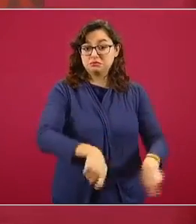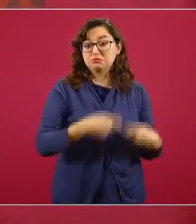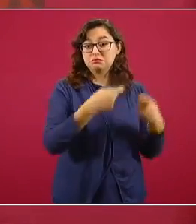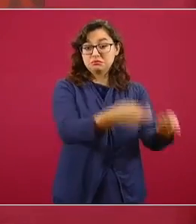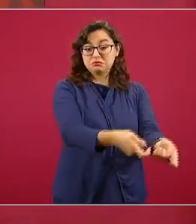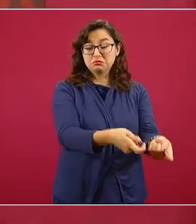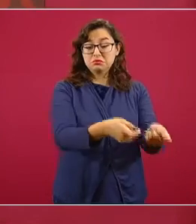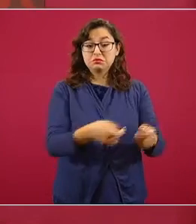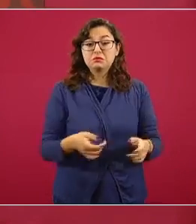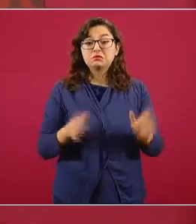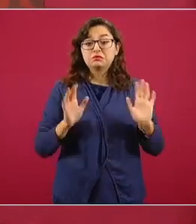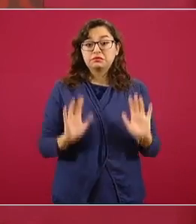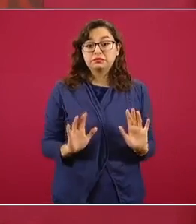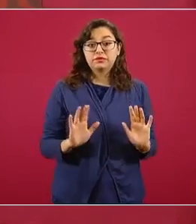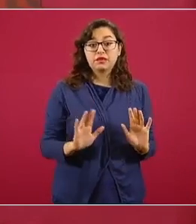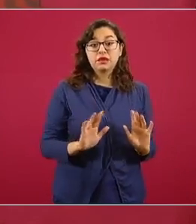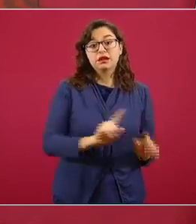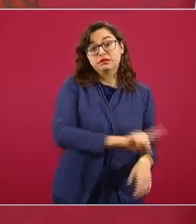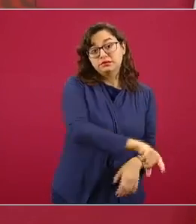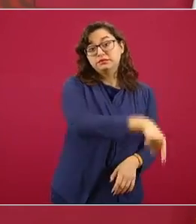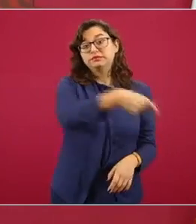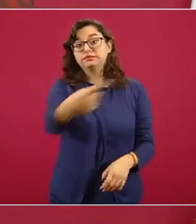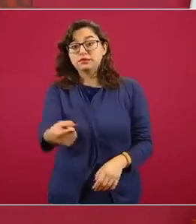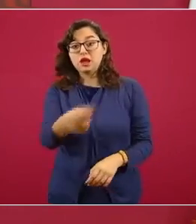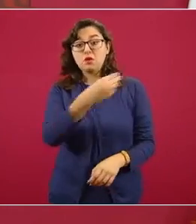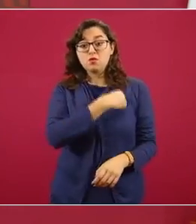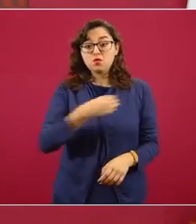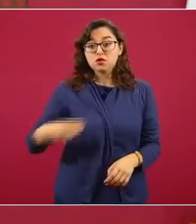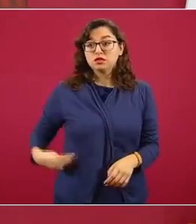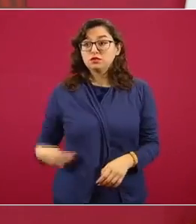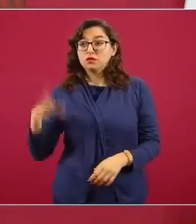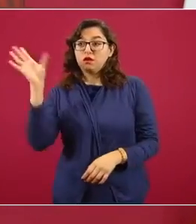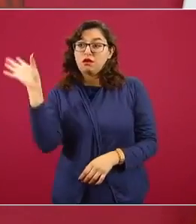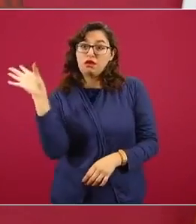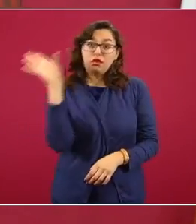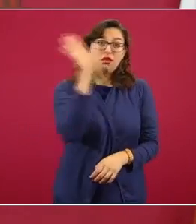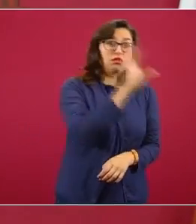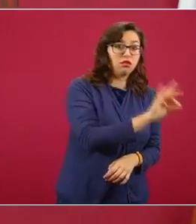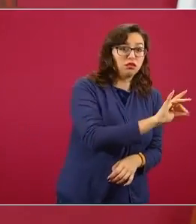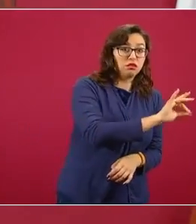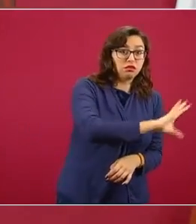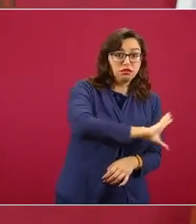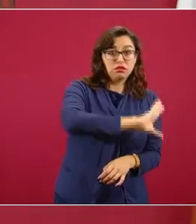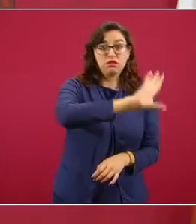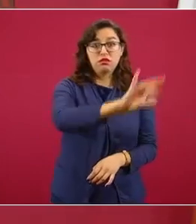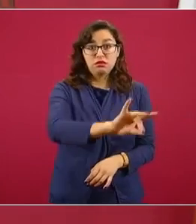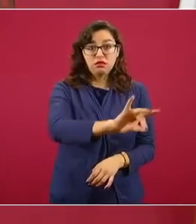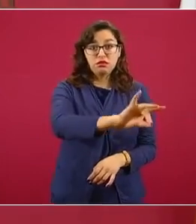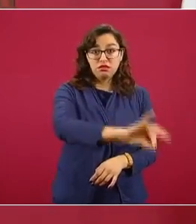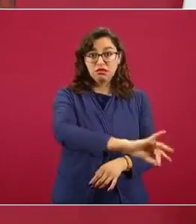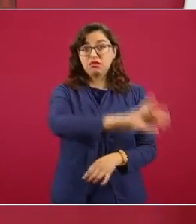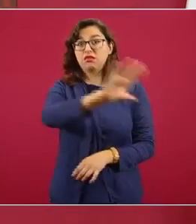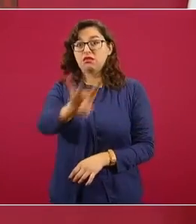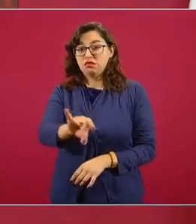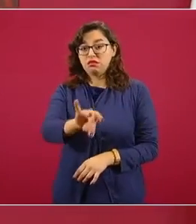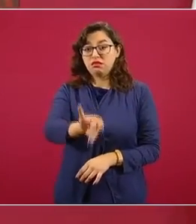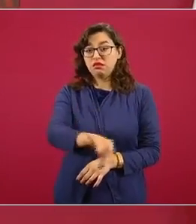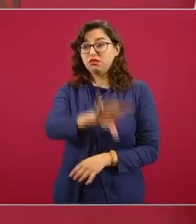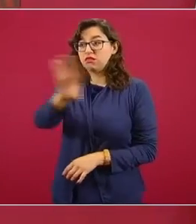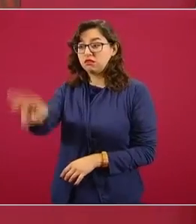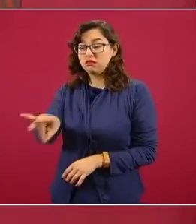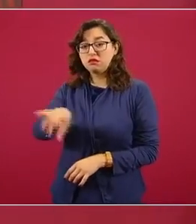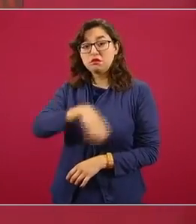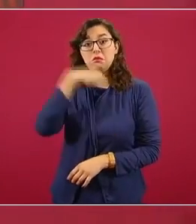del Estado o al municipio, porque no llegaba el apoyo a la